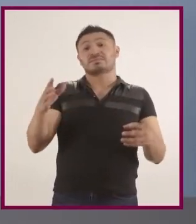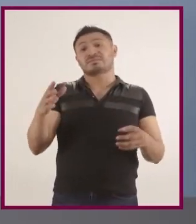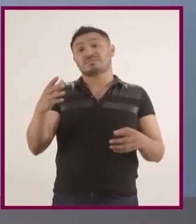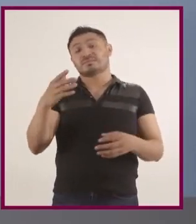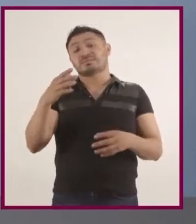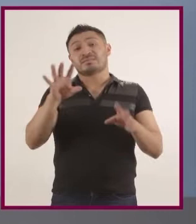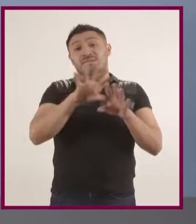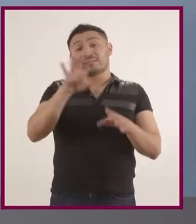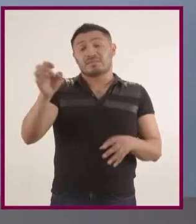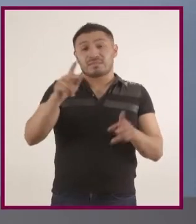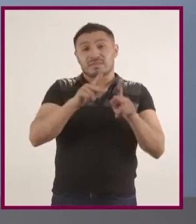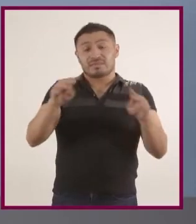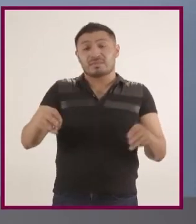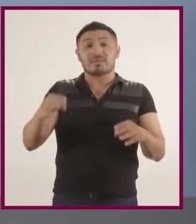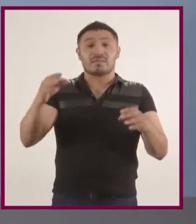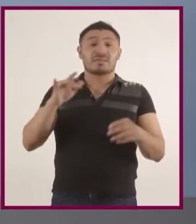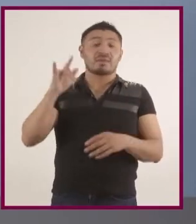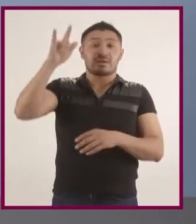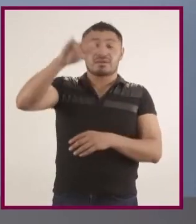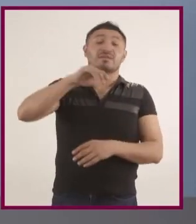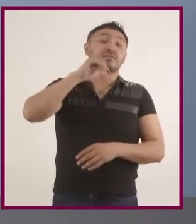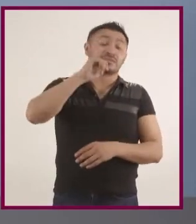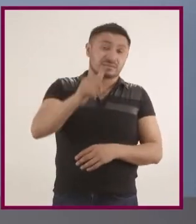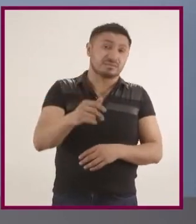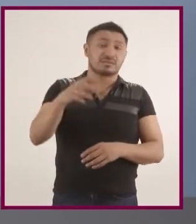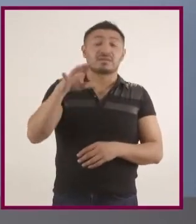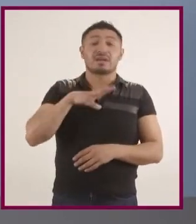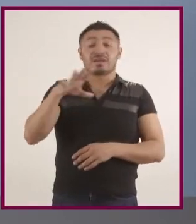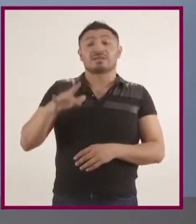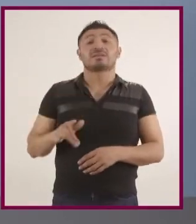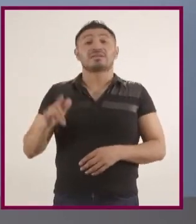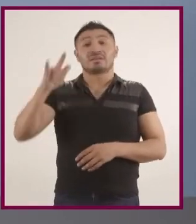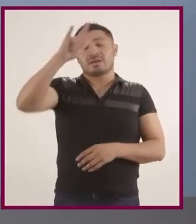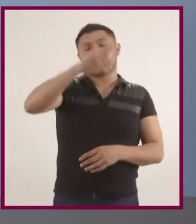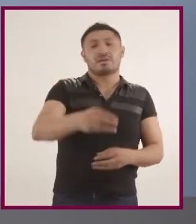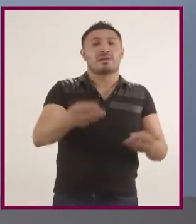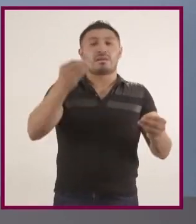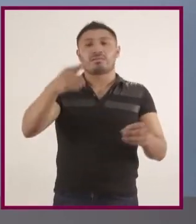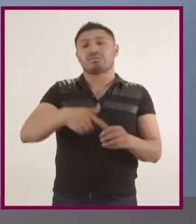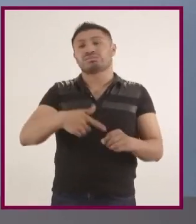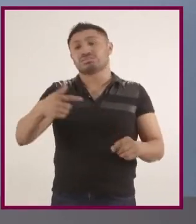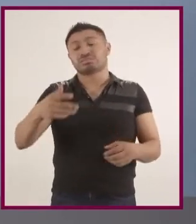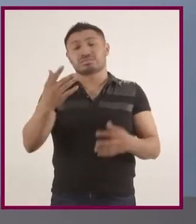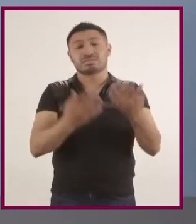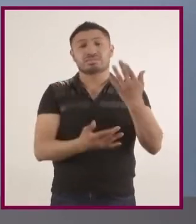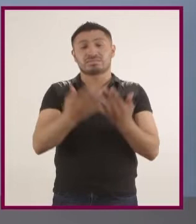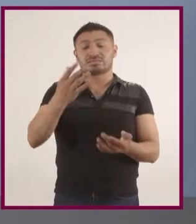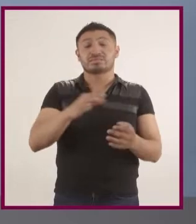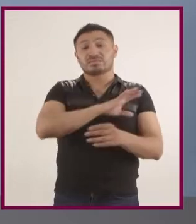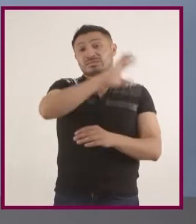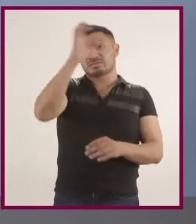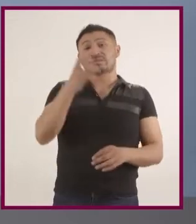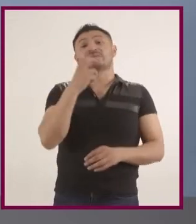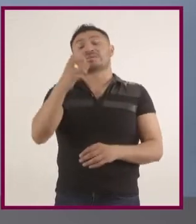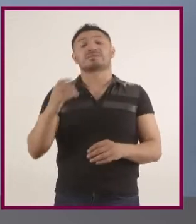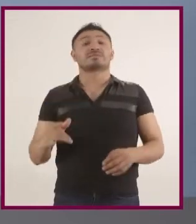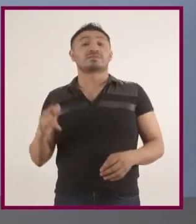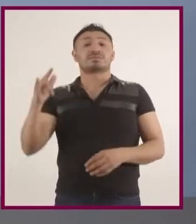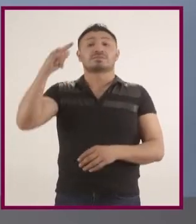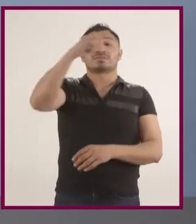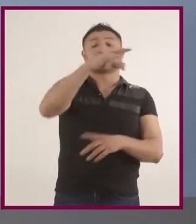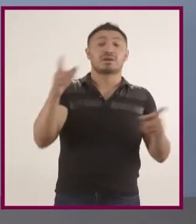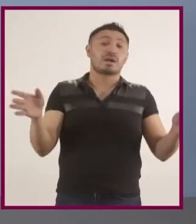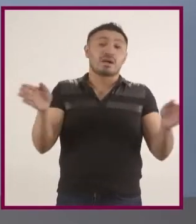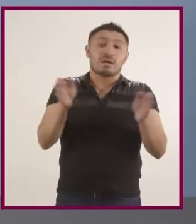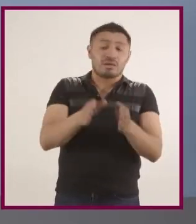a 500 kilómetros tener un avión volando requiere de grandes cantidades de combustible quemándose en la atmósfera por eso si el viaje Es realmente